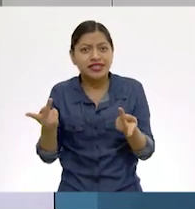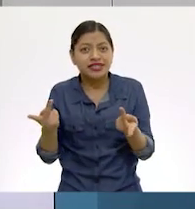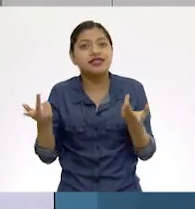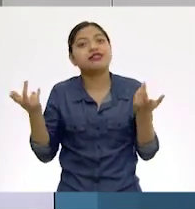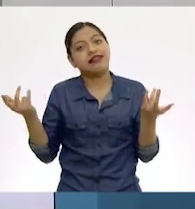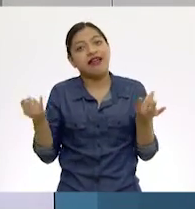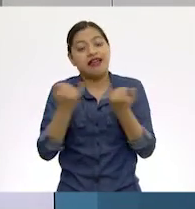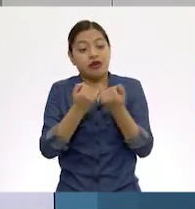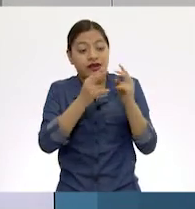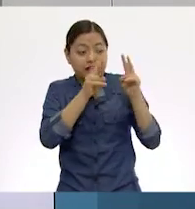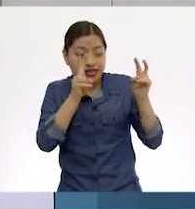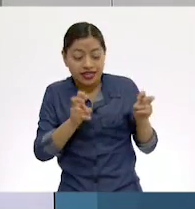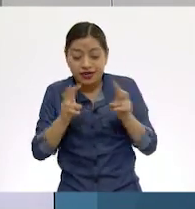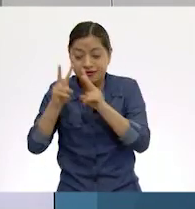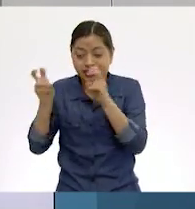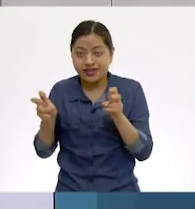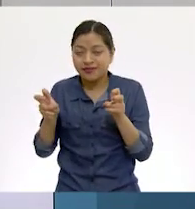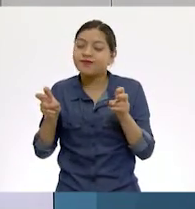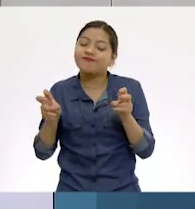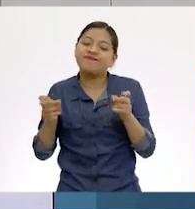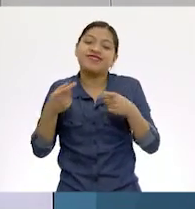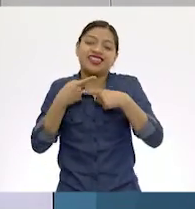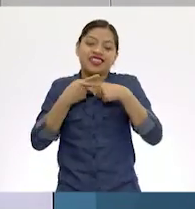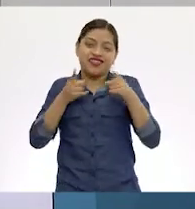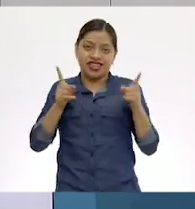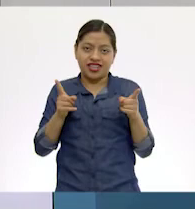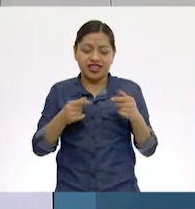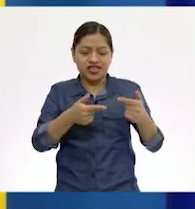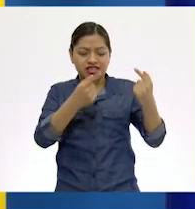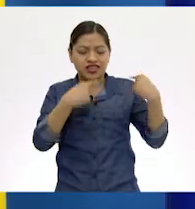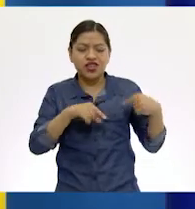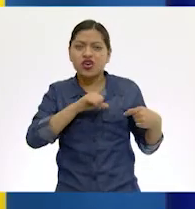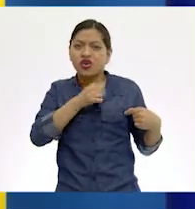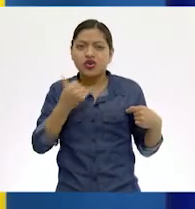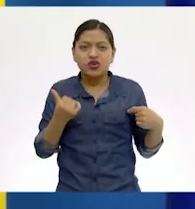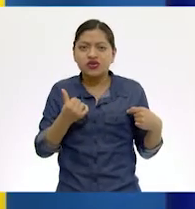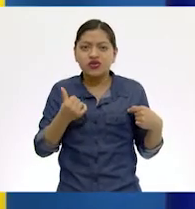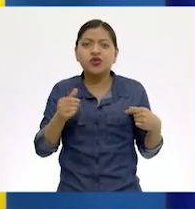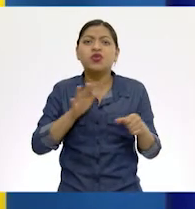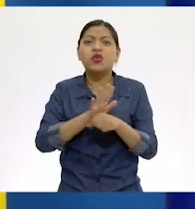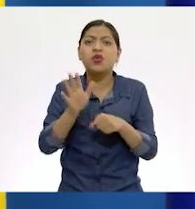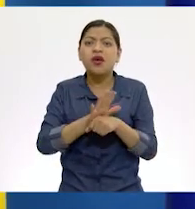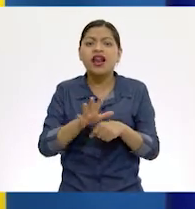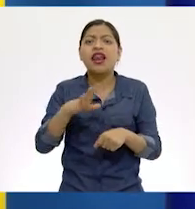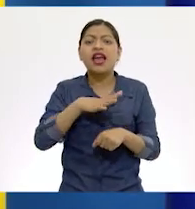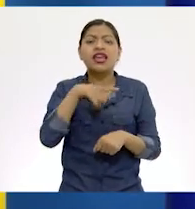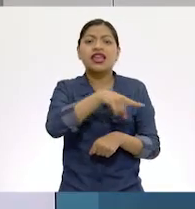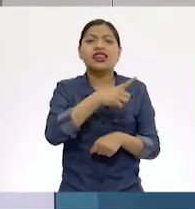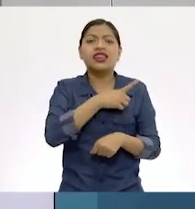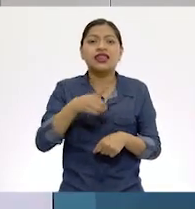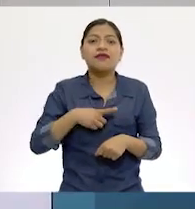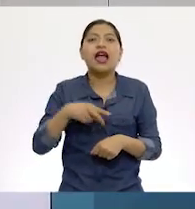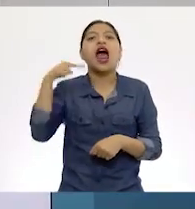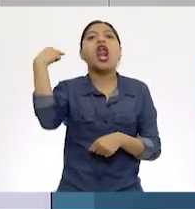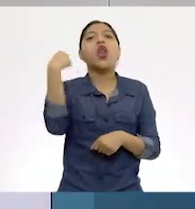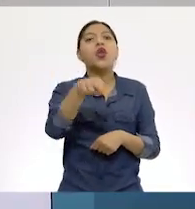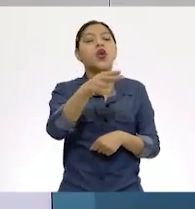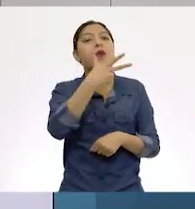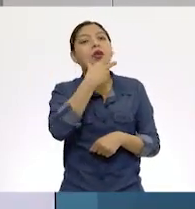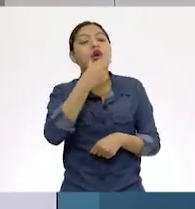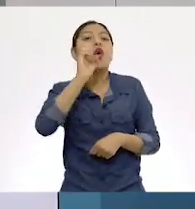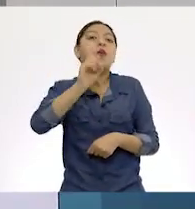Además del título del libro, ¿qué más necesitamos considerar? ¿El nombre del autor? Muy bien, Juan, muy